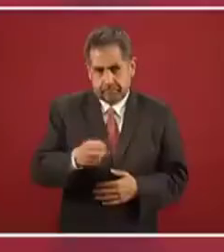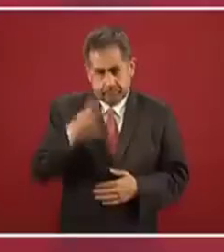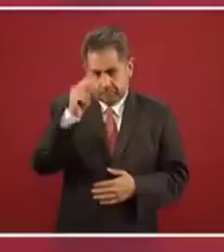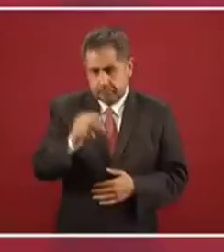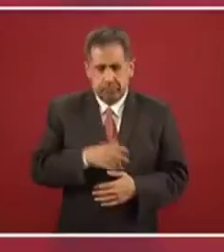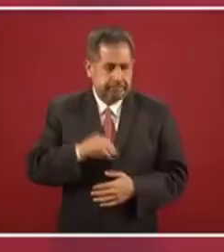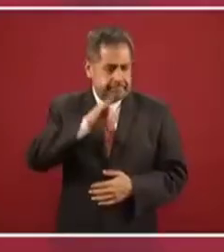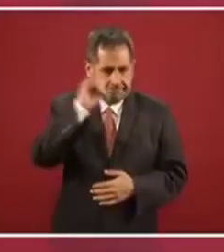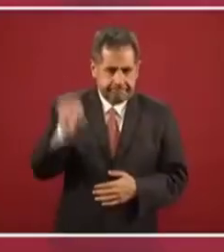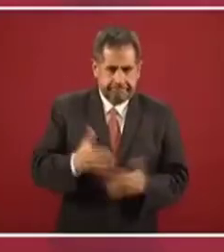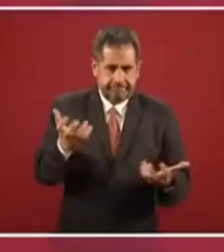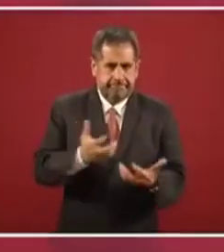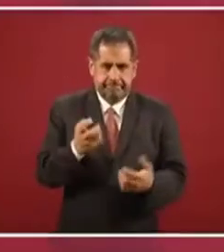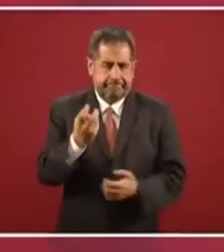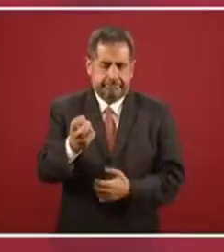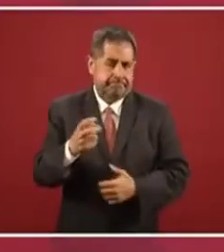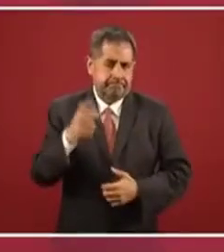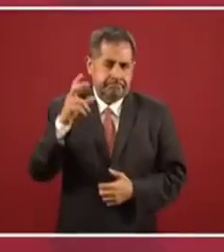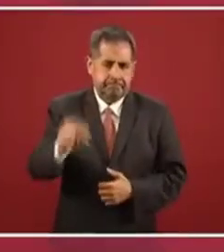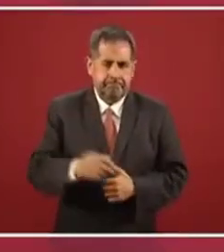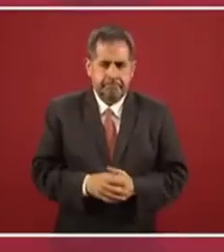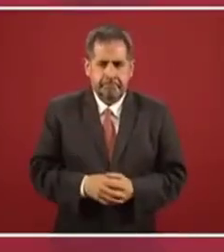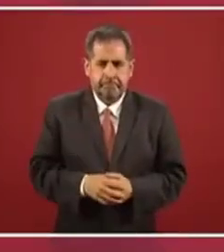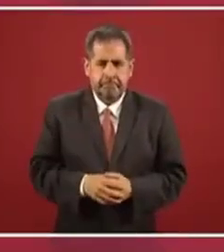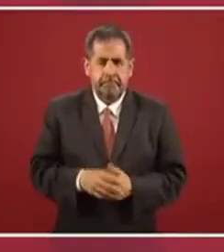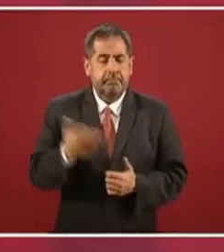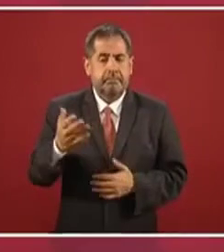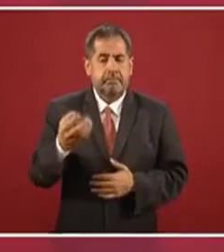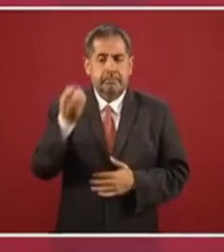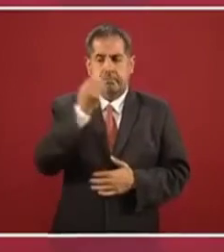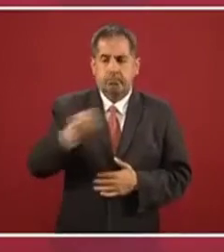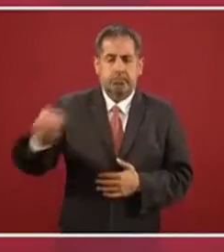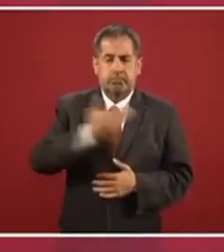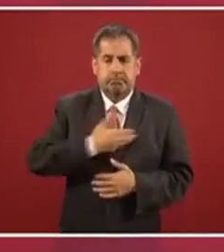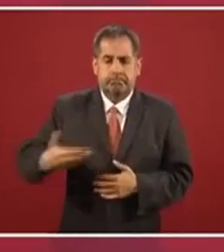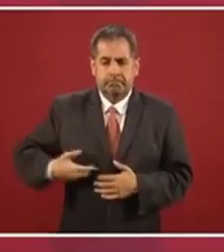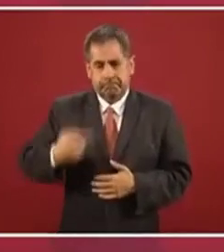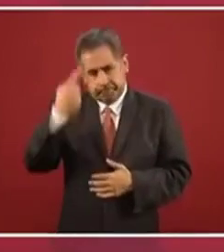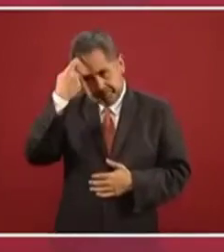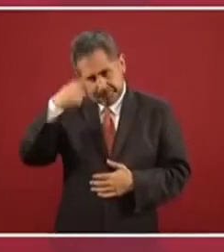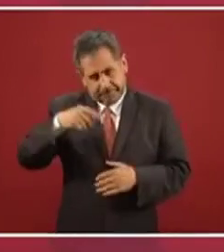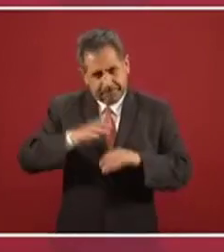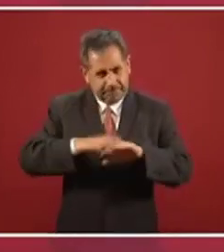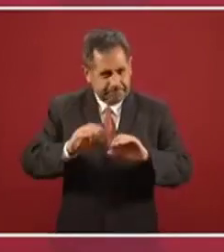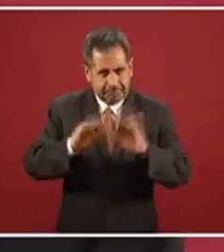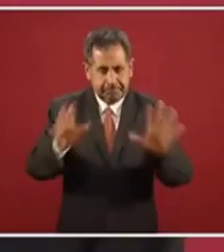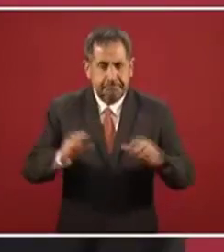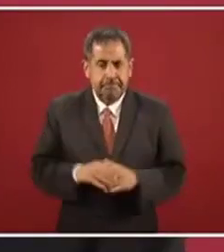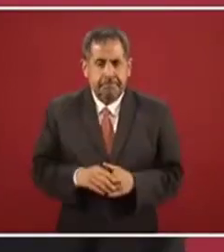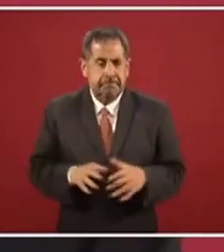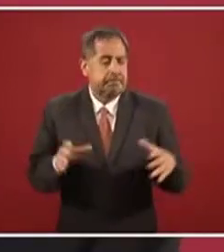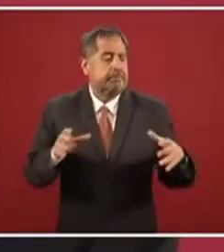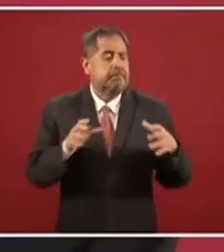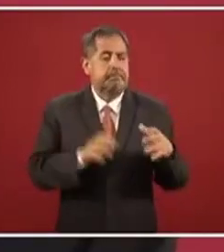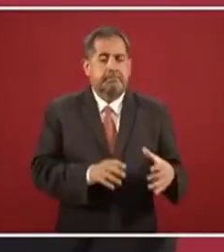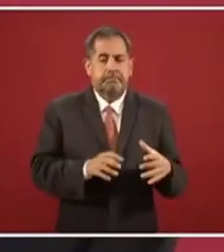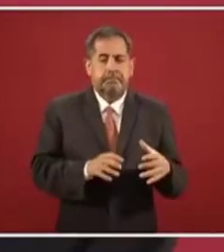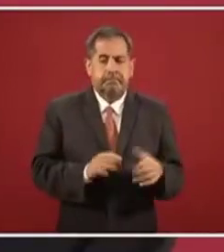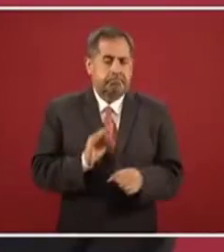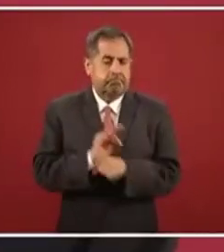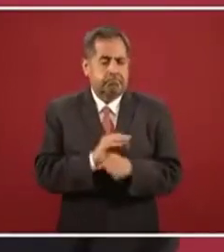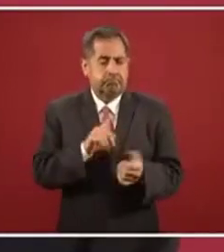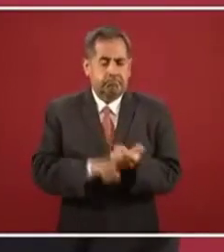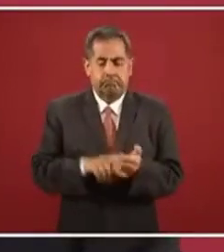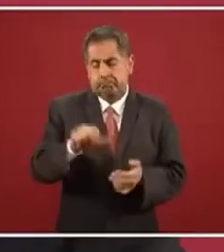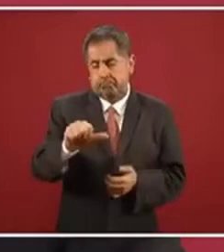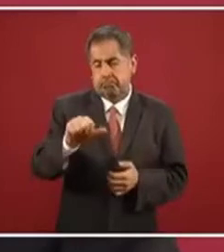Nosotros jamás haríamos tal cosa. Ahí la orden del presidente es muy tajante y muy clara. Se tiene que sustentar el derecho